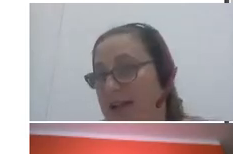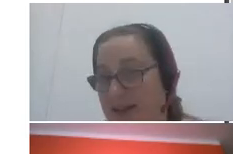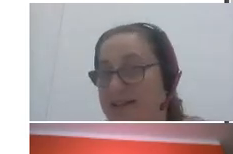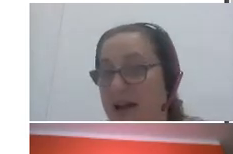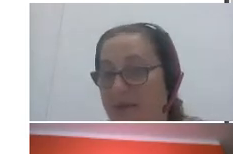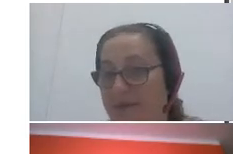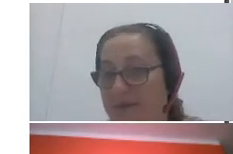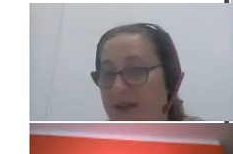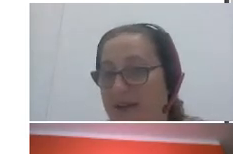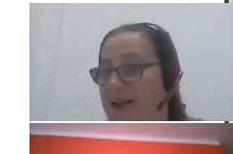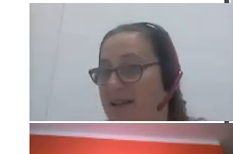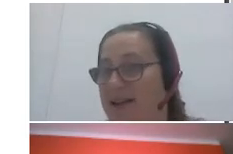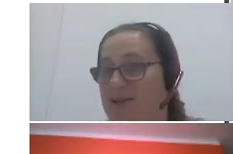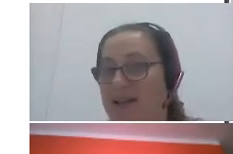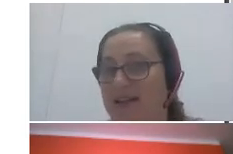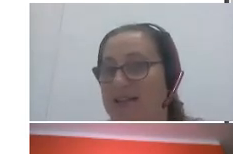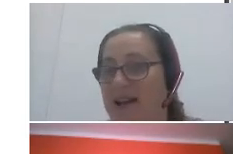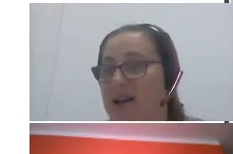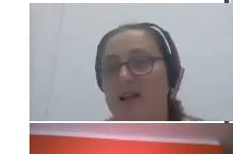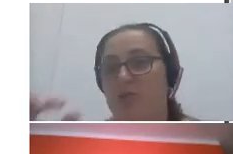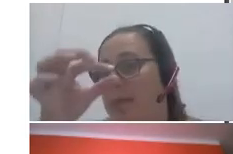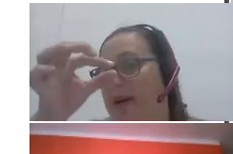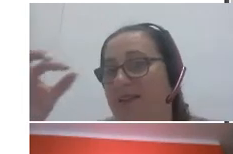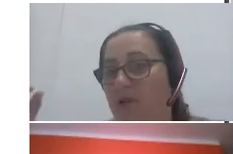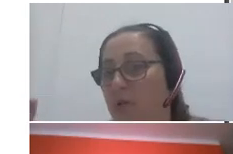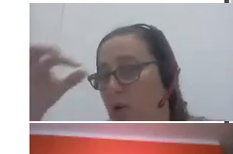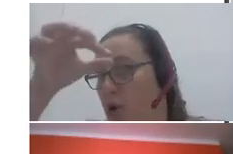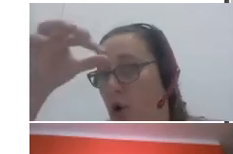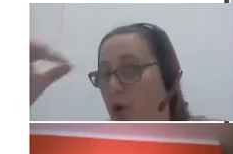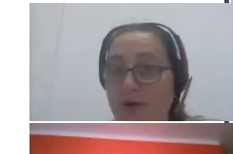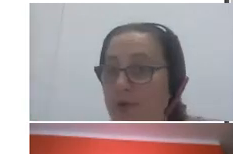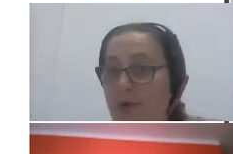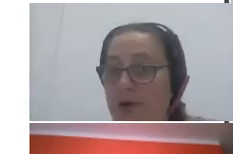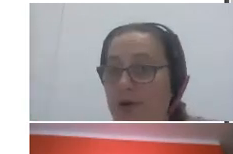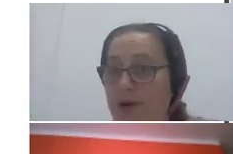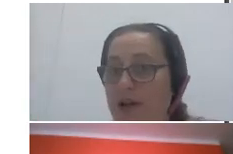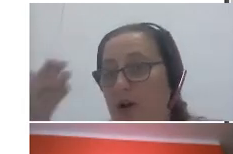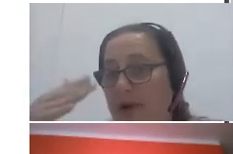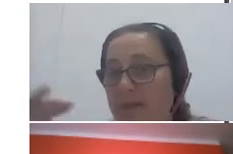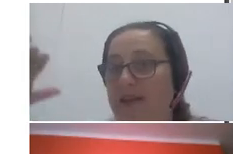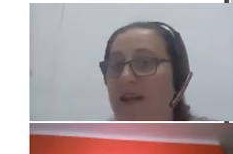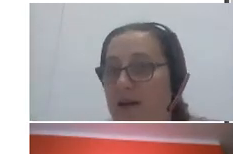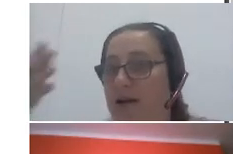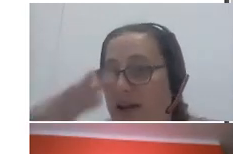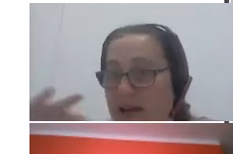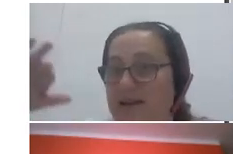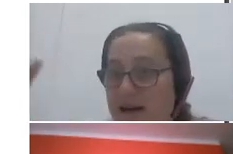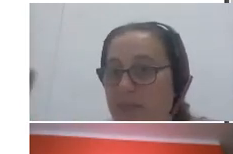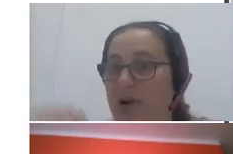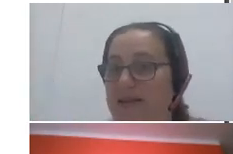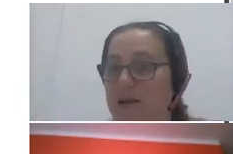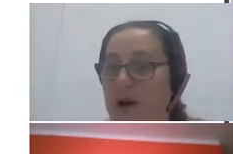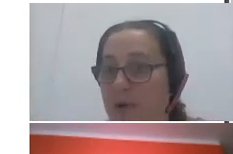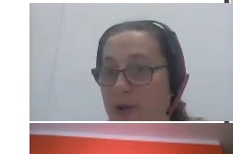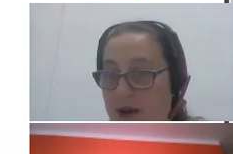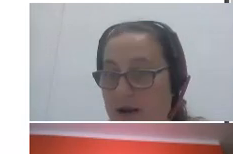tejido cicatrizal. Y el tejido cicatrizal es una parte dura, un cordón duro, que no permite que se